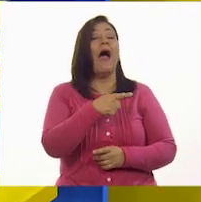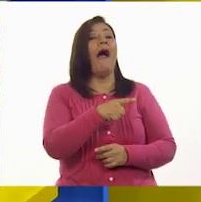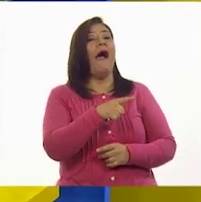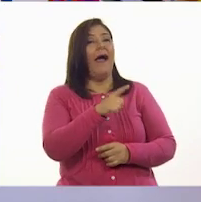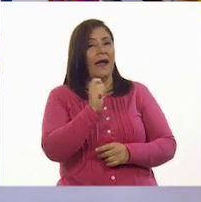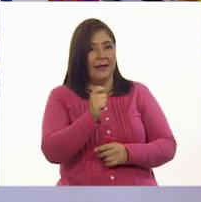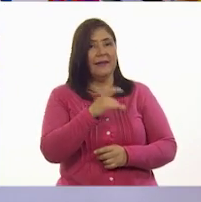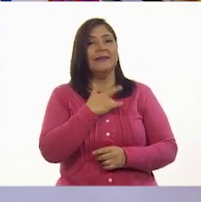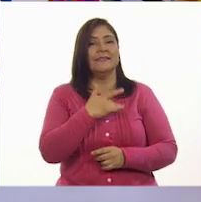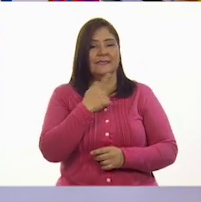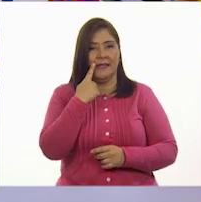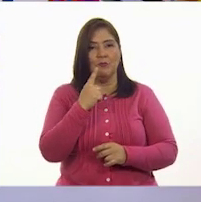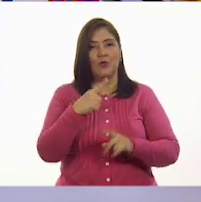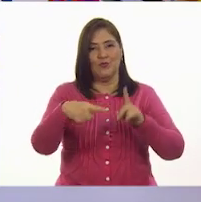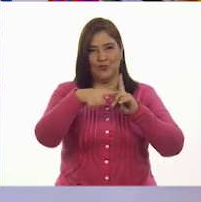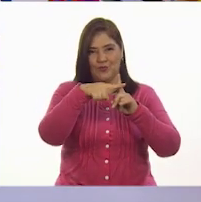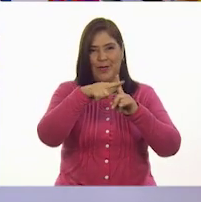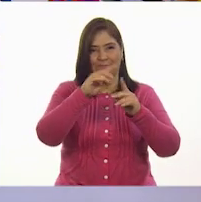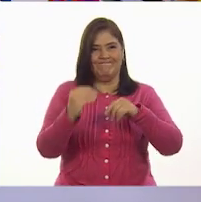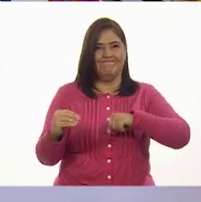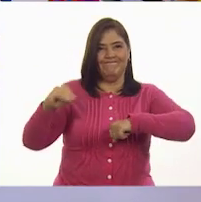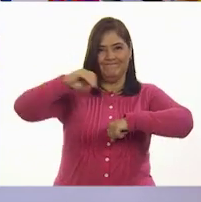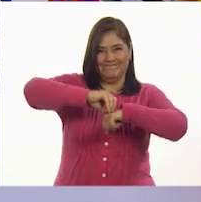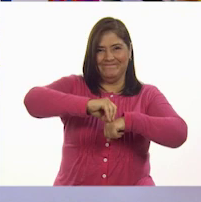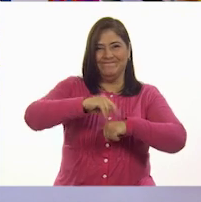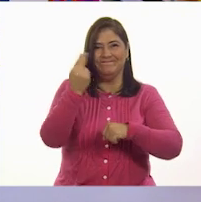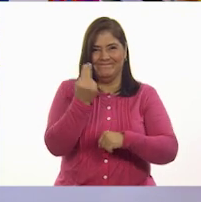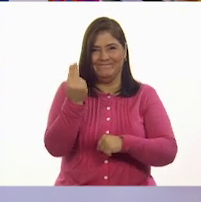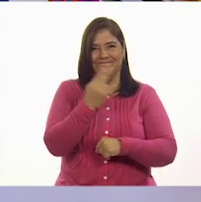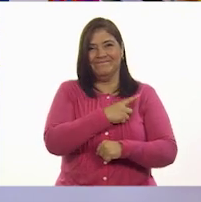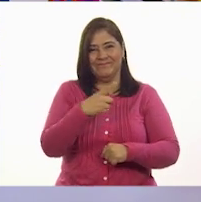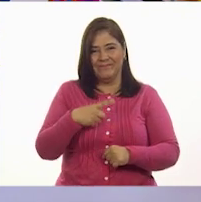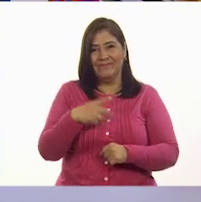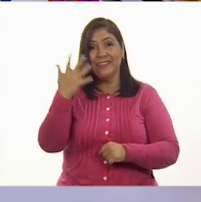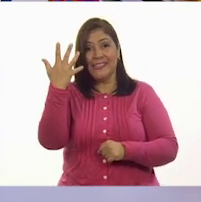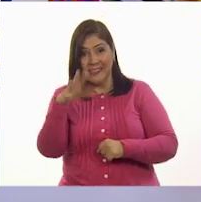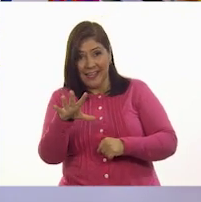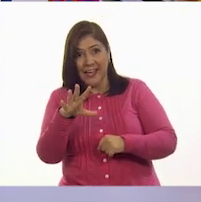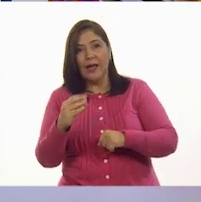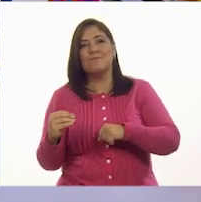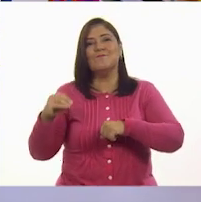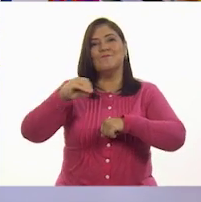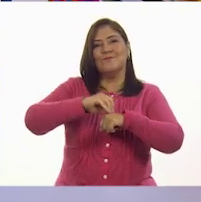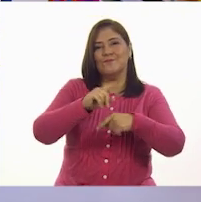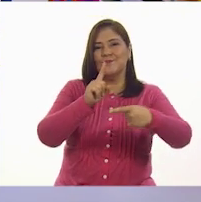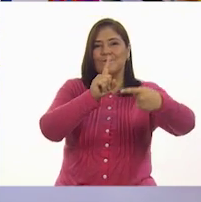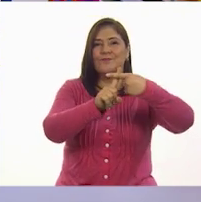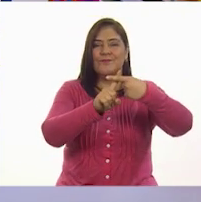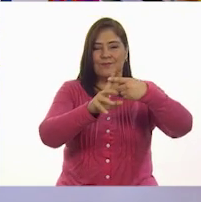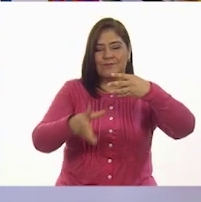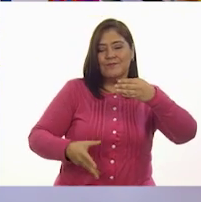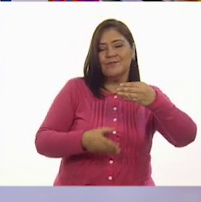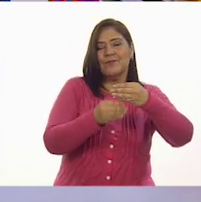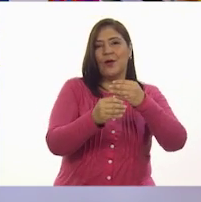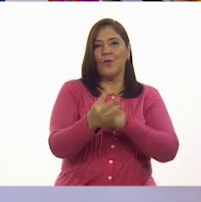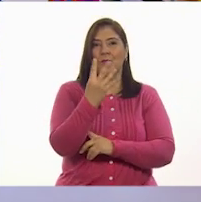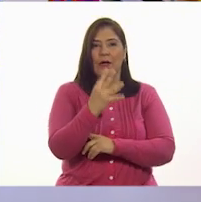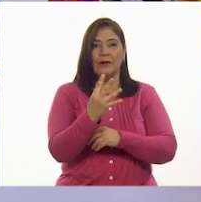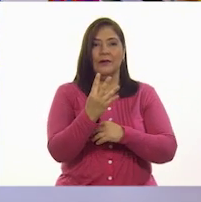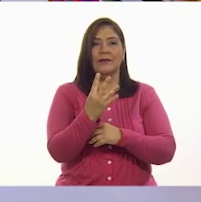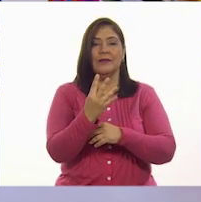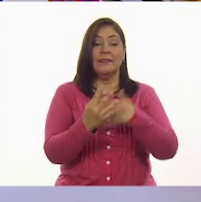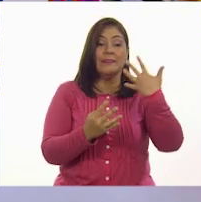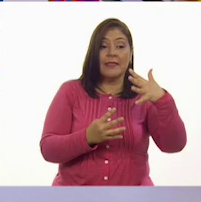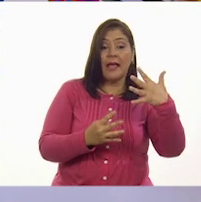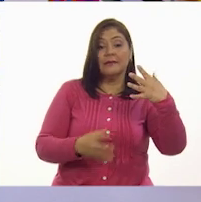sumar. ¿Sumar? Ahora nos tocó sumar. Entonces, tenemos 10 estrellas más 4. ¿Cuánto